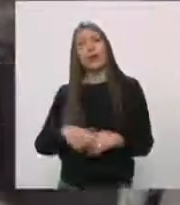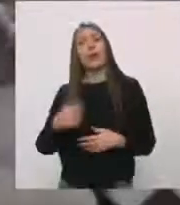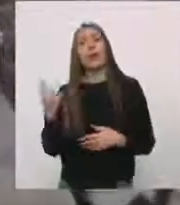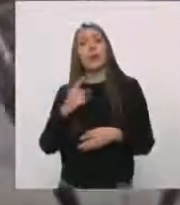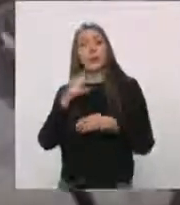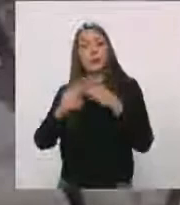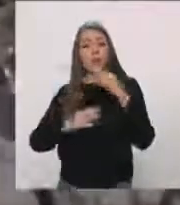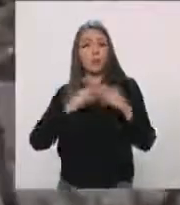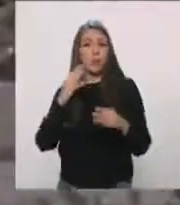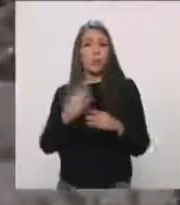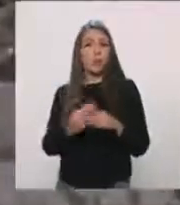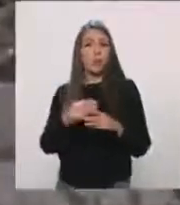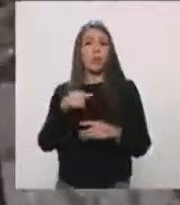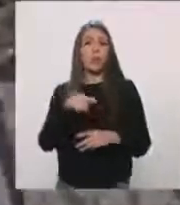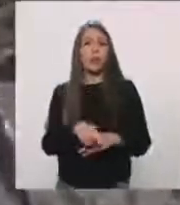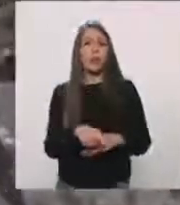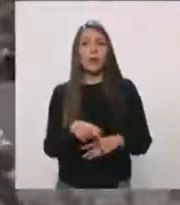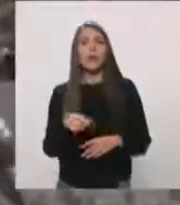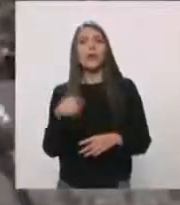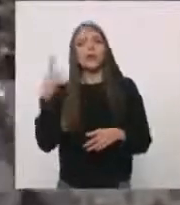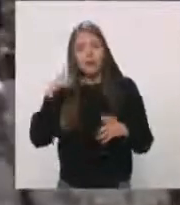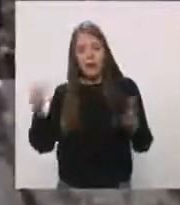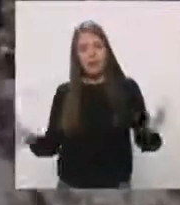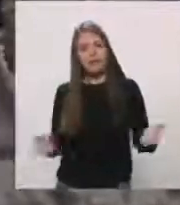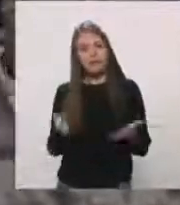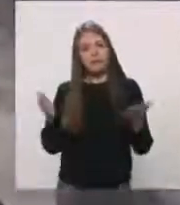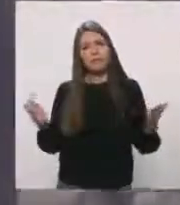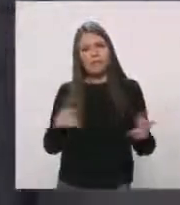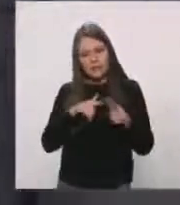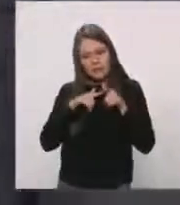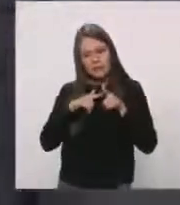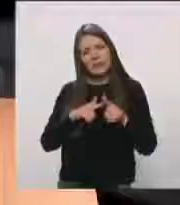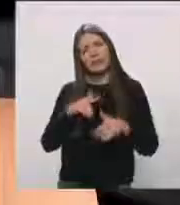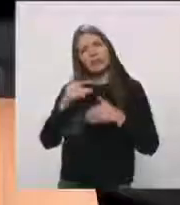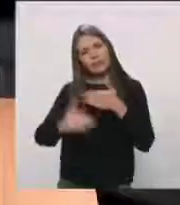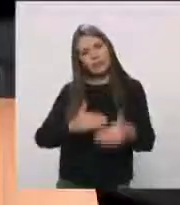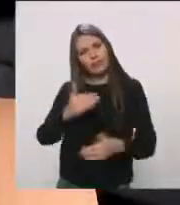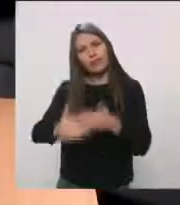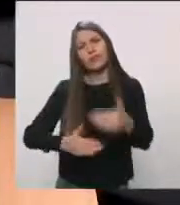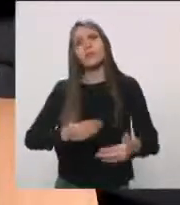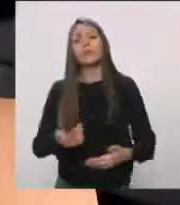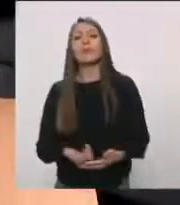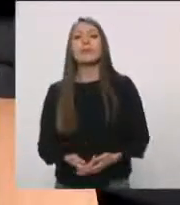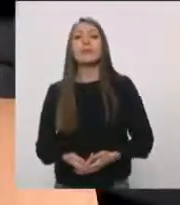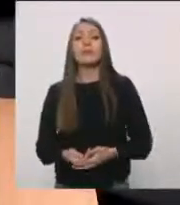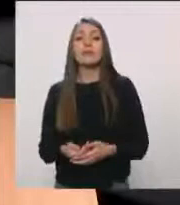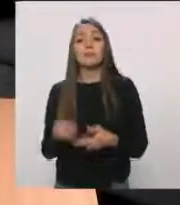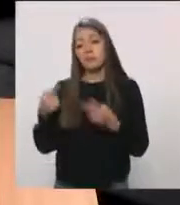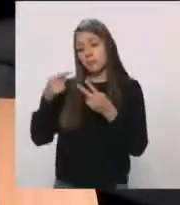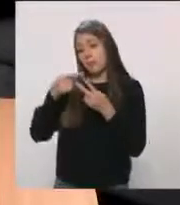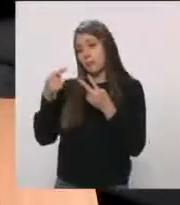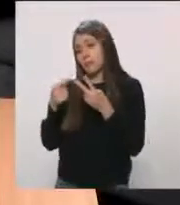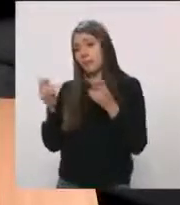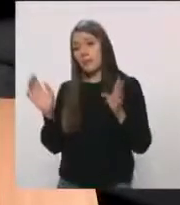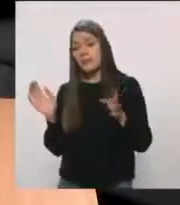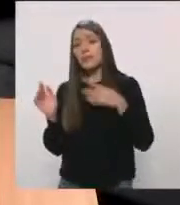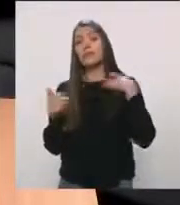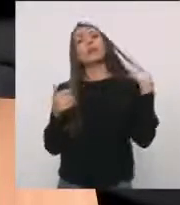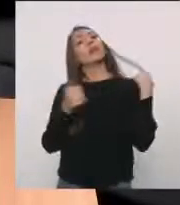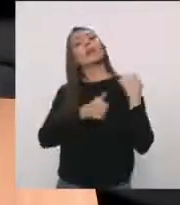ofrece certezas, sí motiva e impulsa a seguir adelante. Entonces, cada uno, de acuerdo a lo que ha